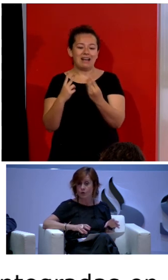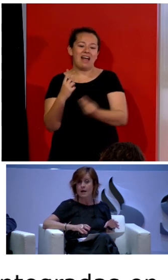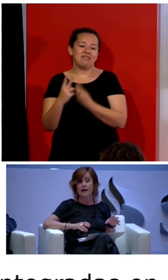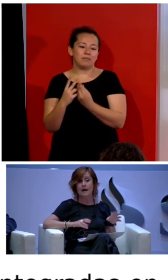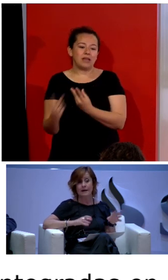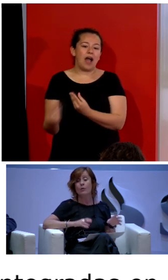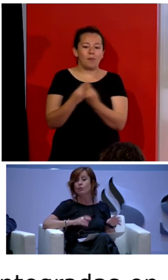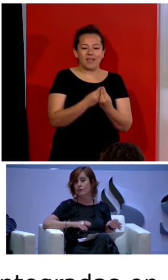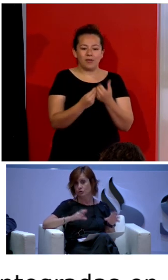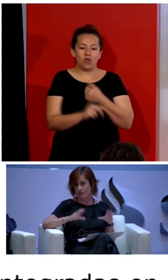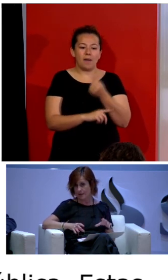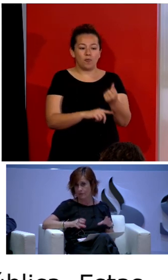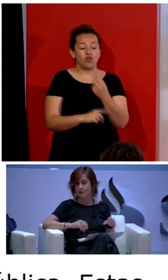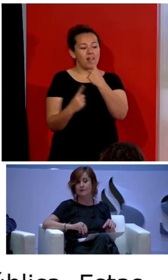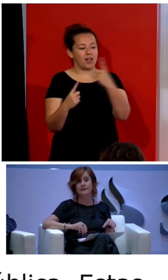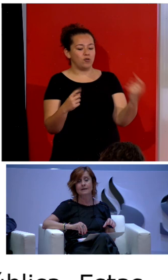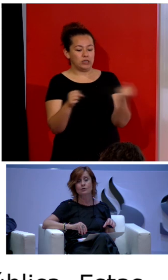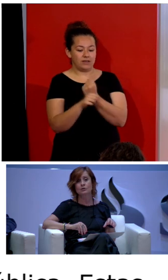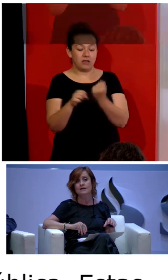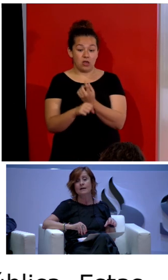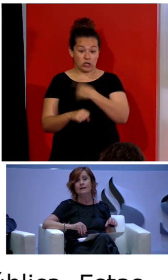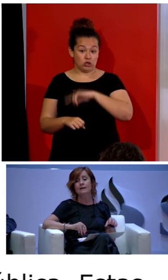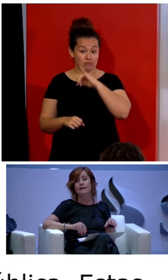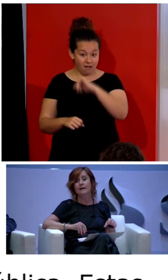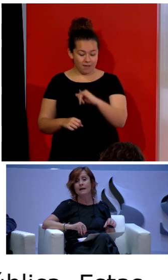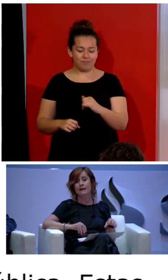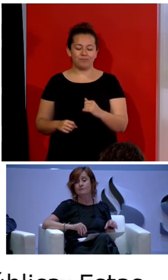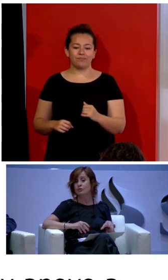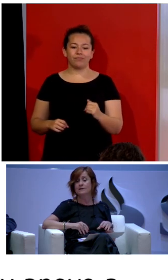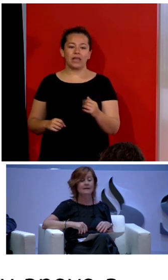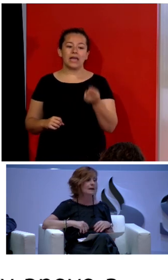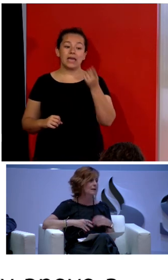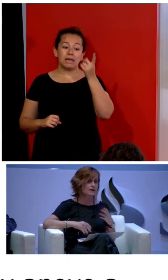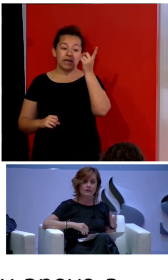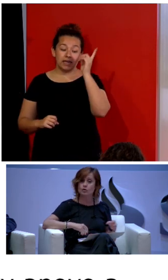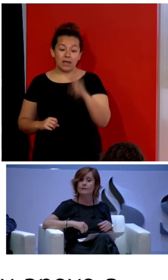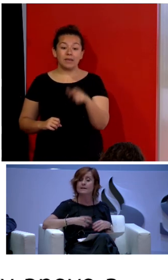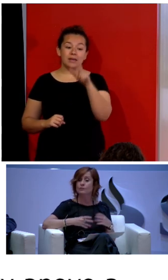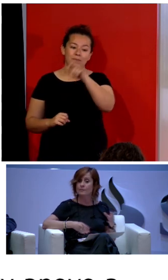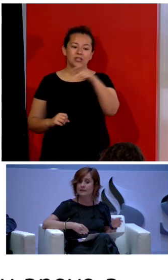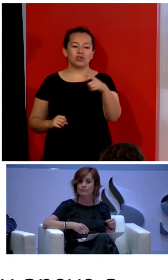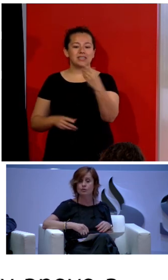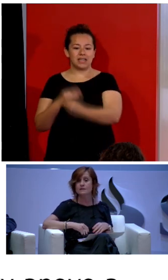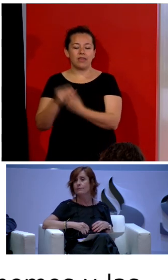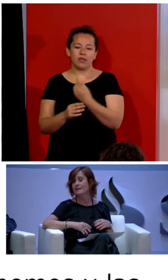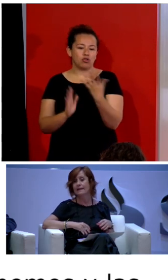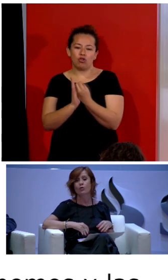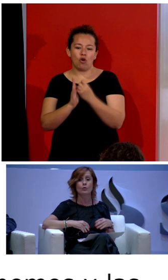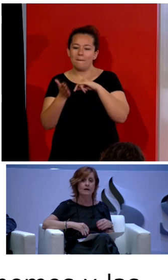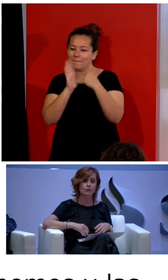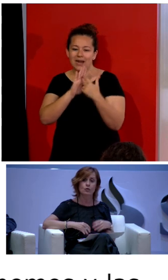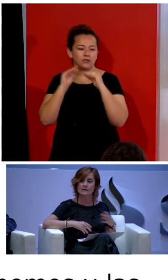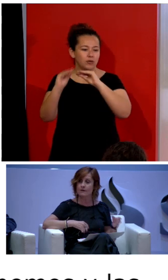apoyo a cada uno de los trabajadores que tenemos y las personas que realizan los planes formativos, que están